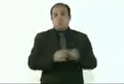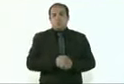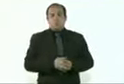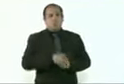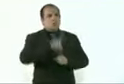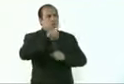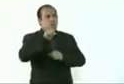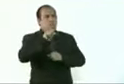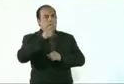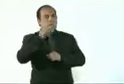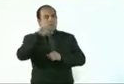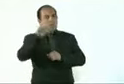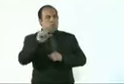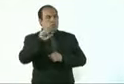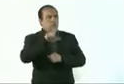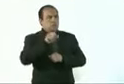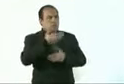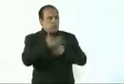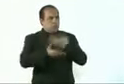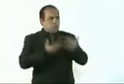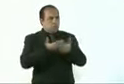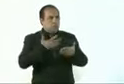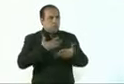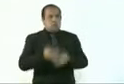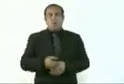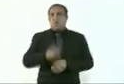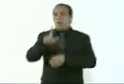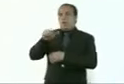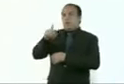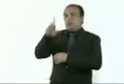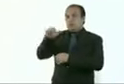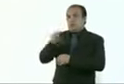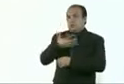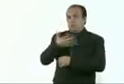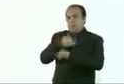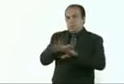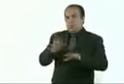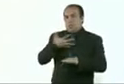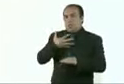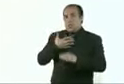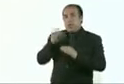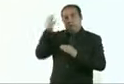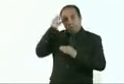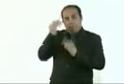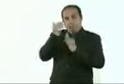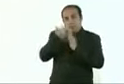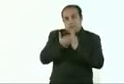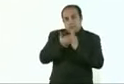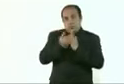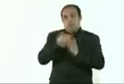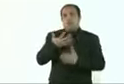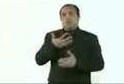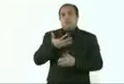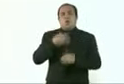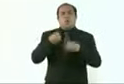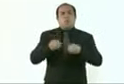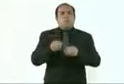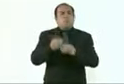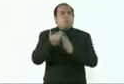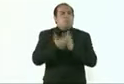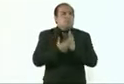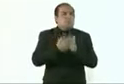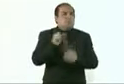¿La Pastora? La Pastora no tengo el dato, porque tiene menos camas ahorita y menos ocupación también.